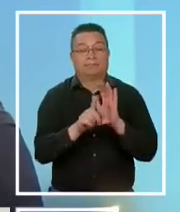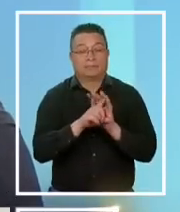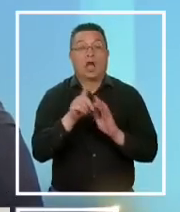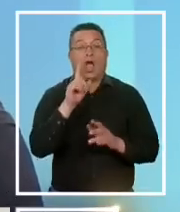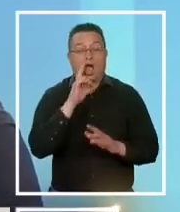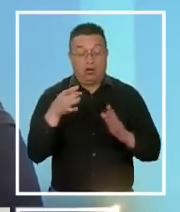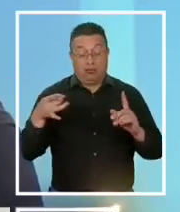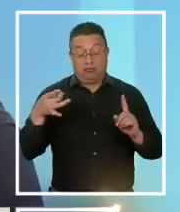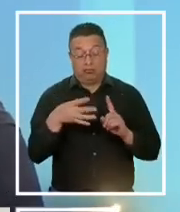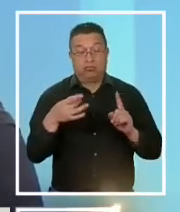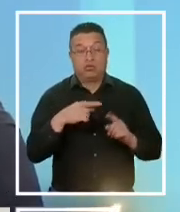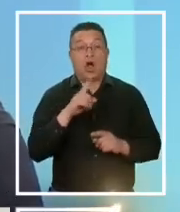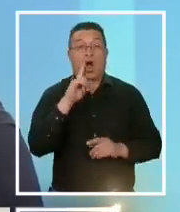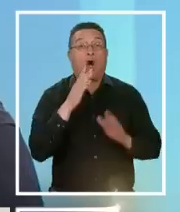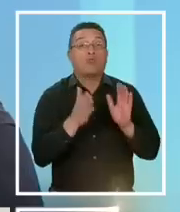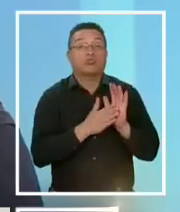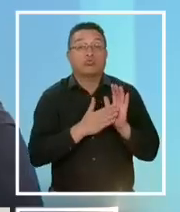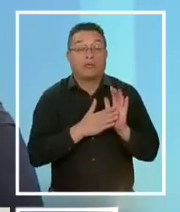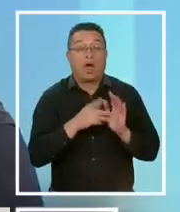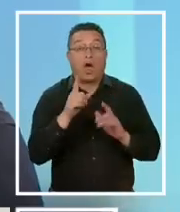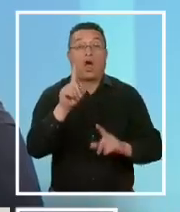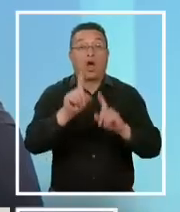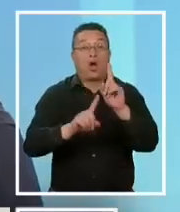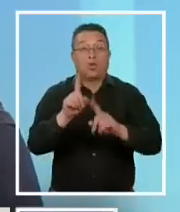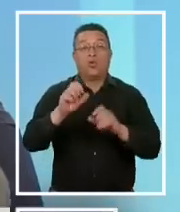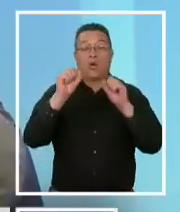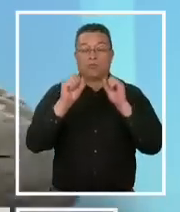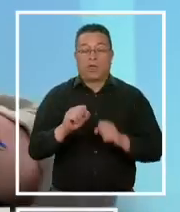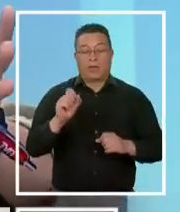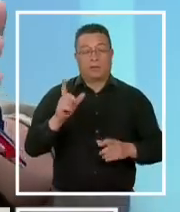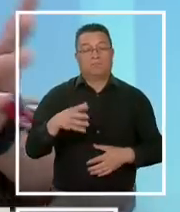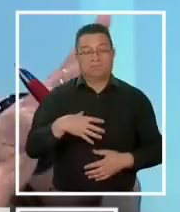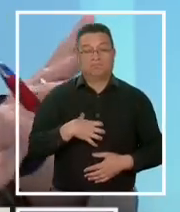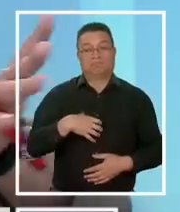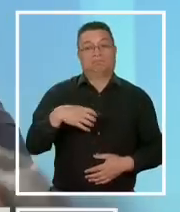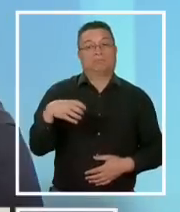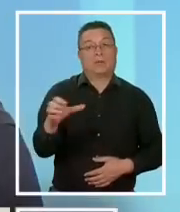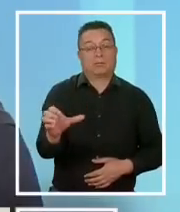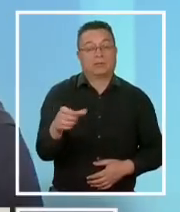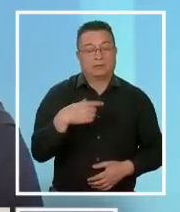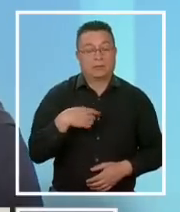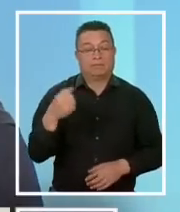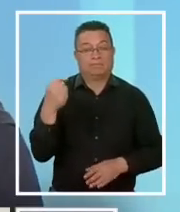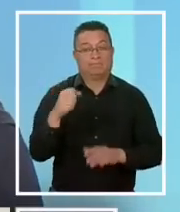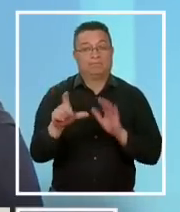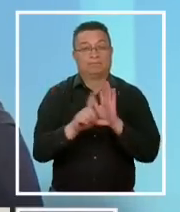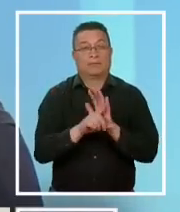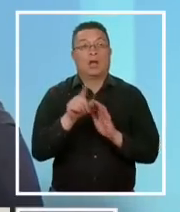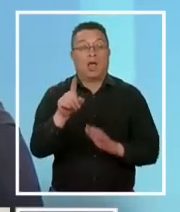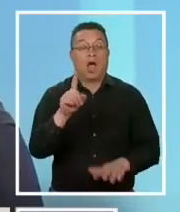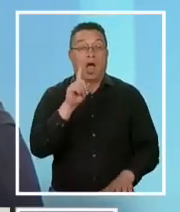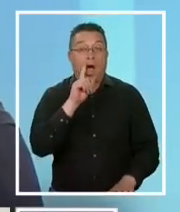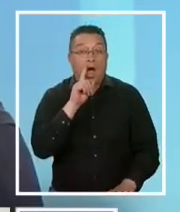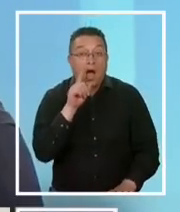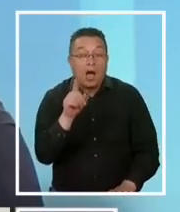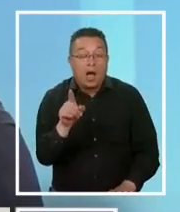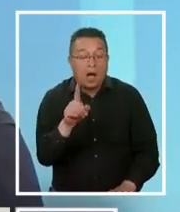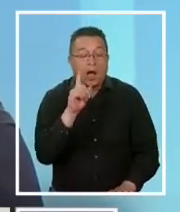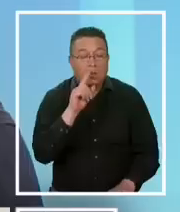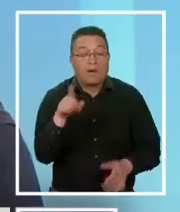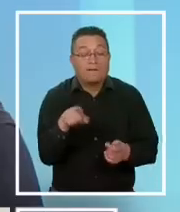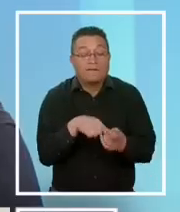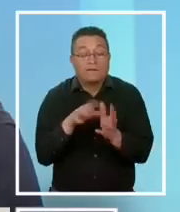vulneraciones y alguien pudiera tratar de empatizar no excluyente a los delitos No es cierto aquí Ahí estamos viendo una